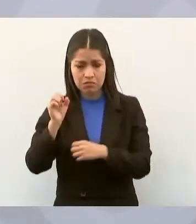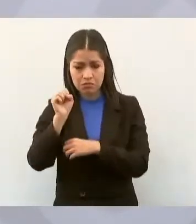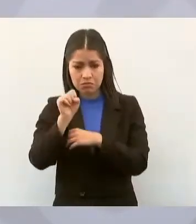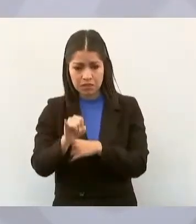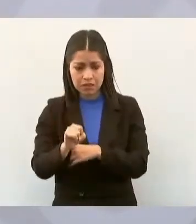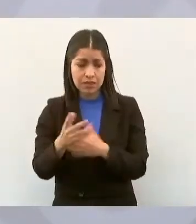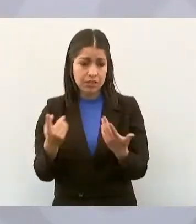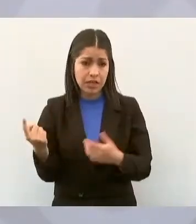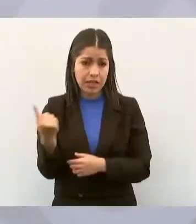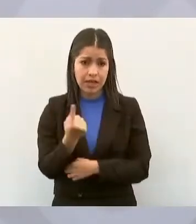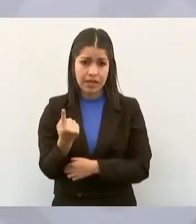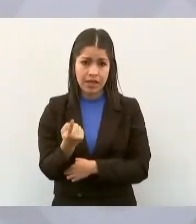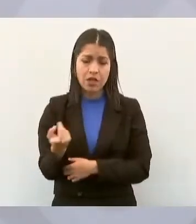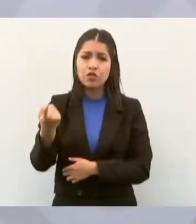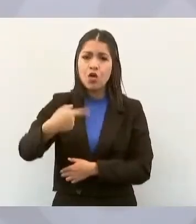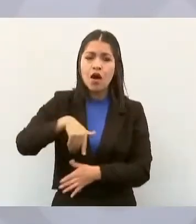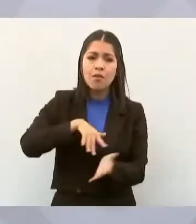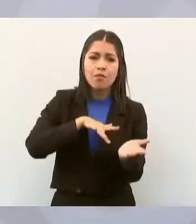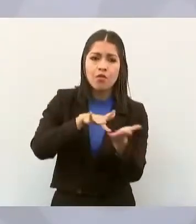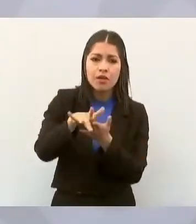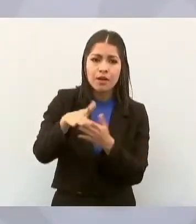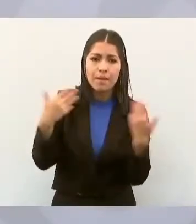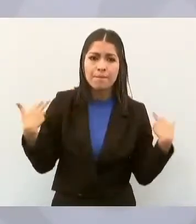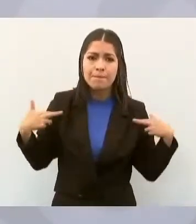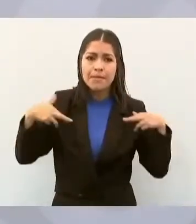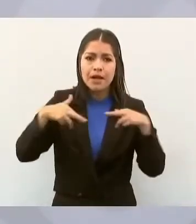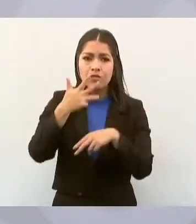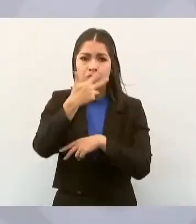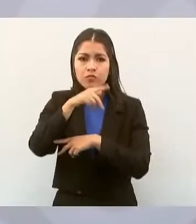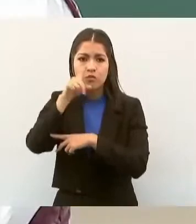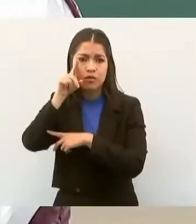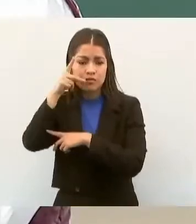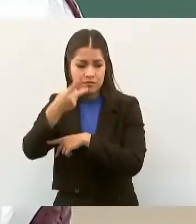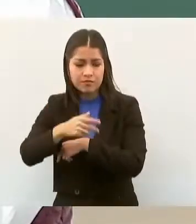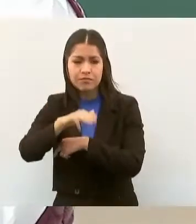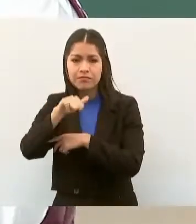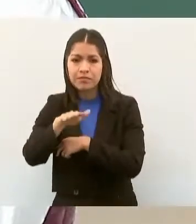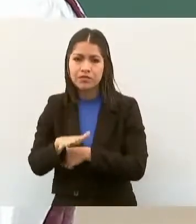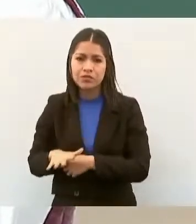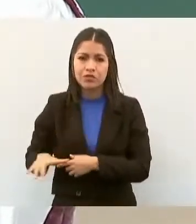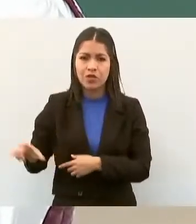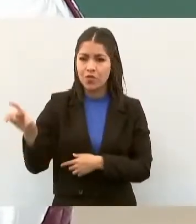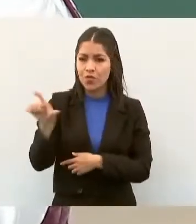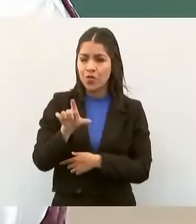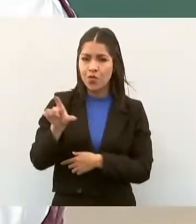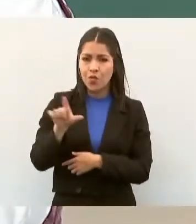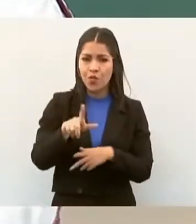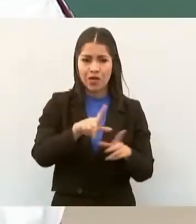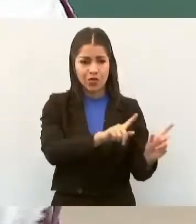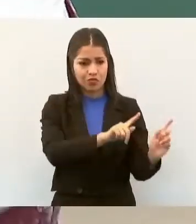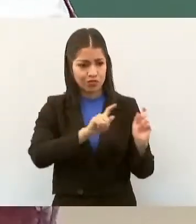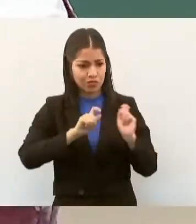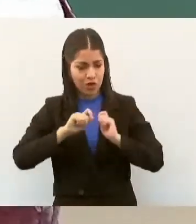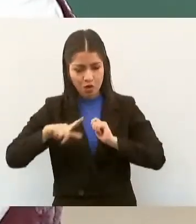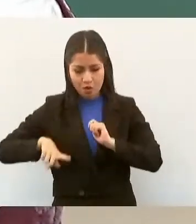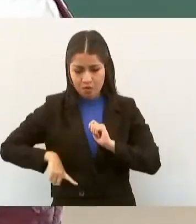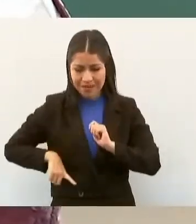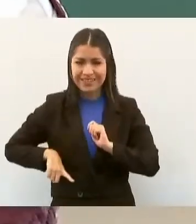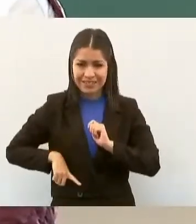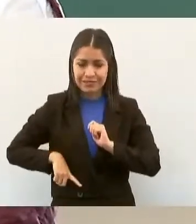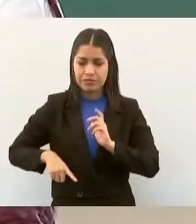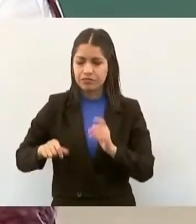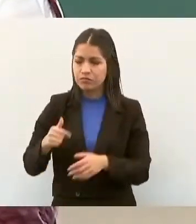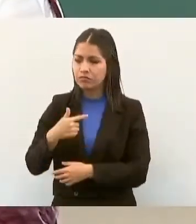el apoyo a los maestros y a las maestras de Michoacán. Cuando llegamos al gobierno, hay que